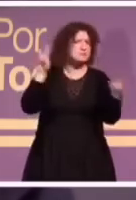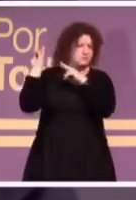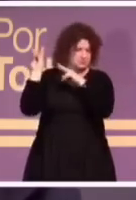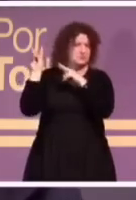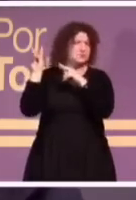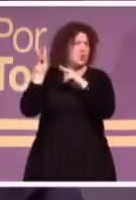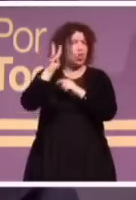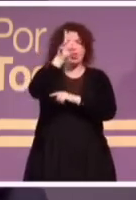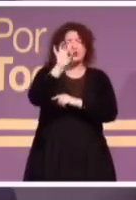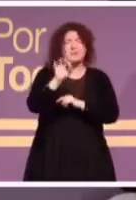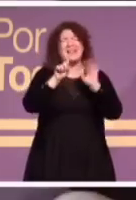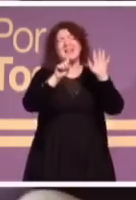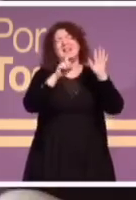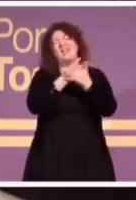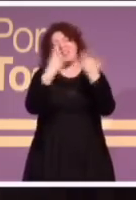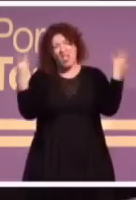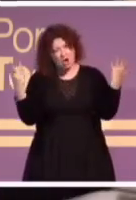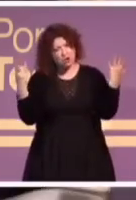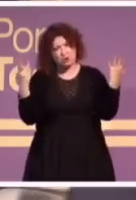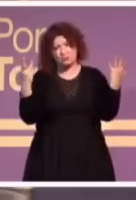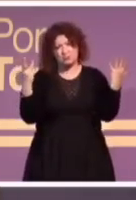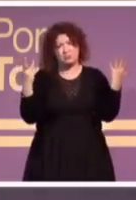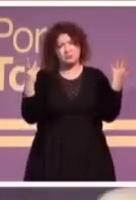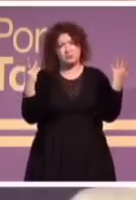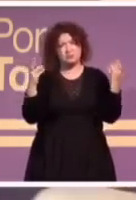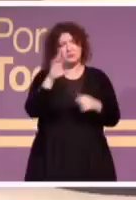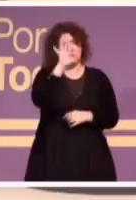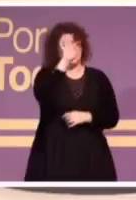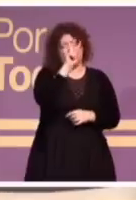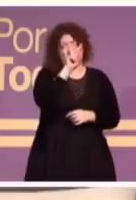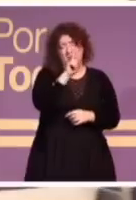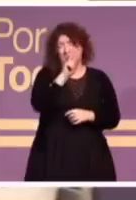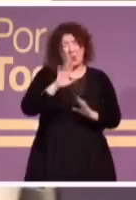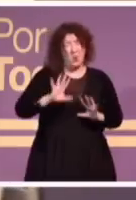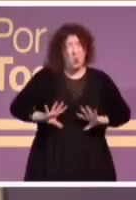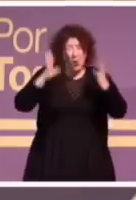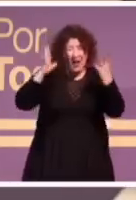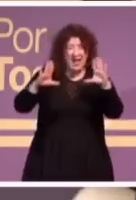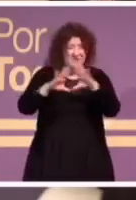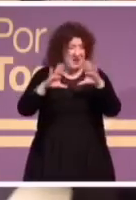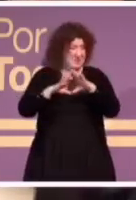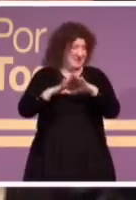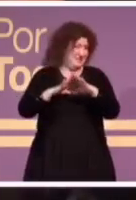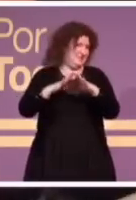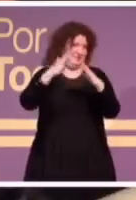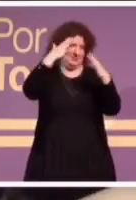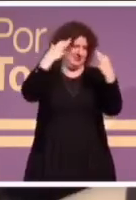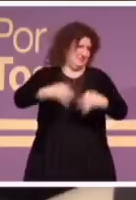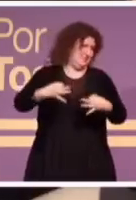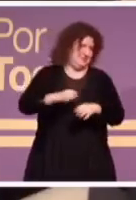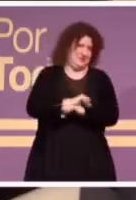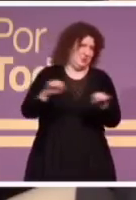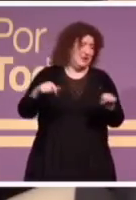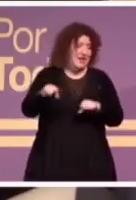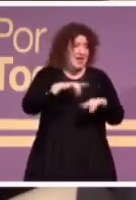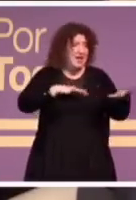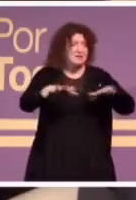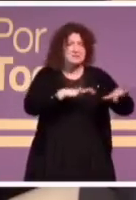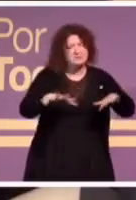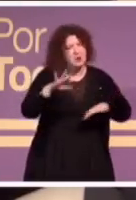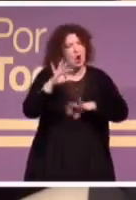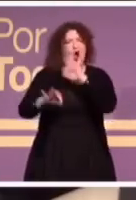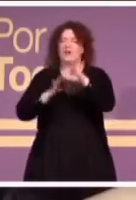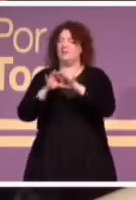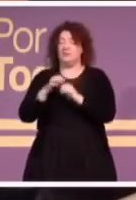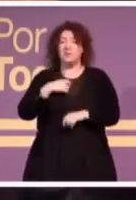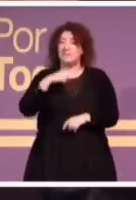al 2018, nadie confiaba en la huelga feminista que se organizó desde las asambleas.